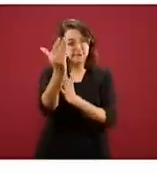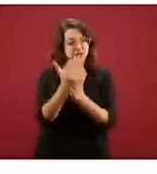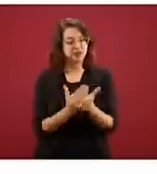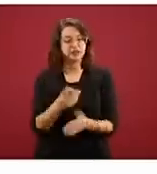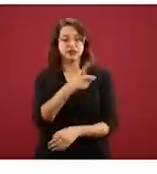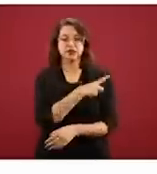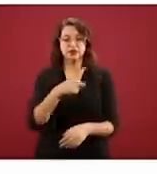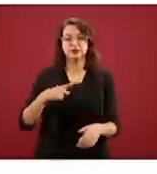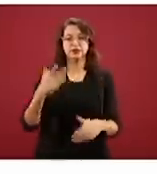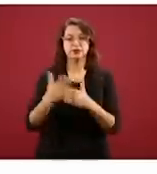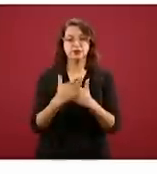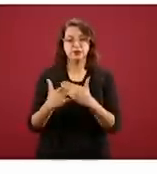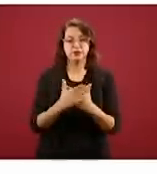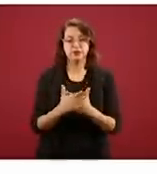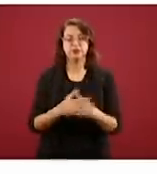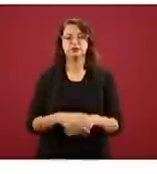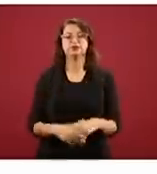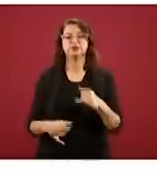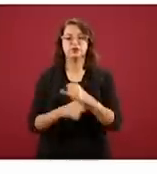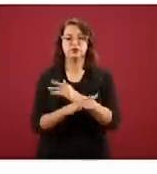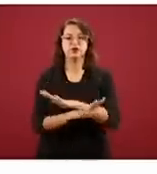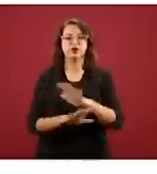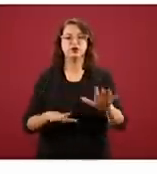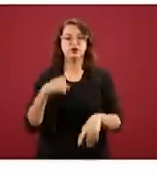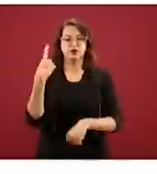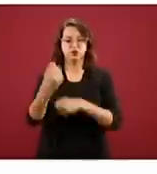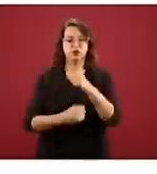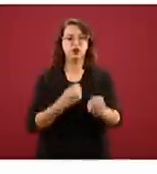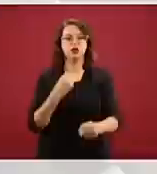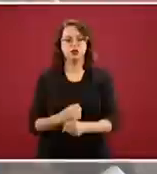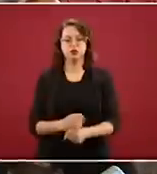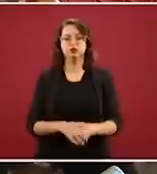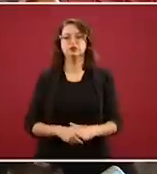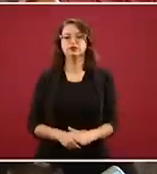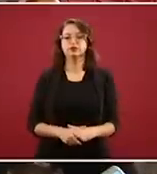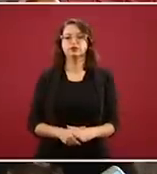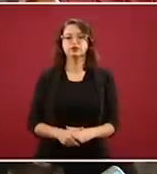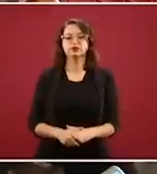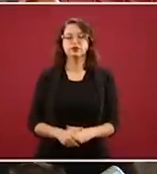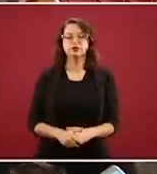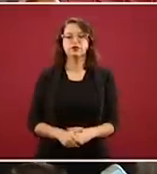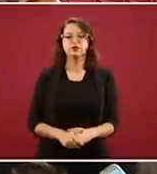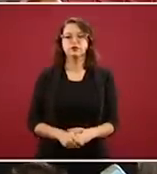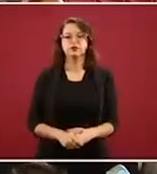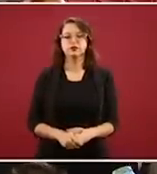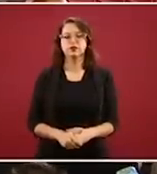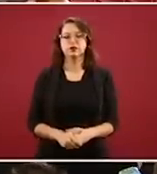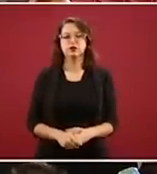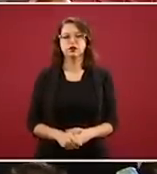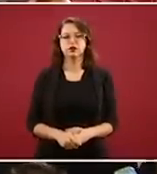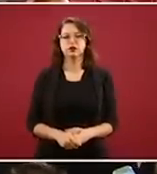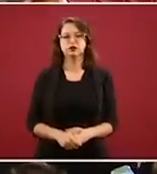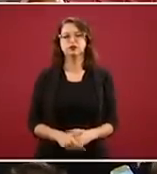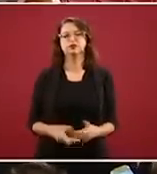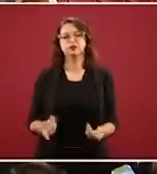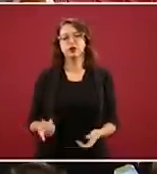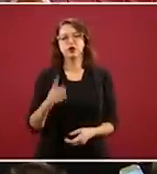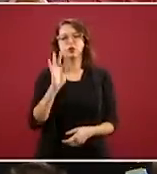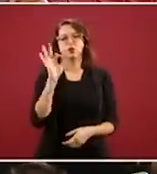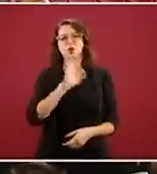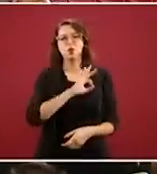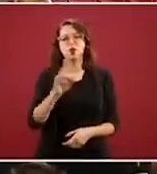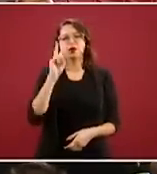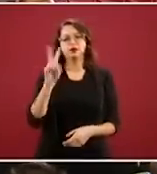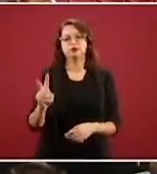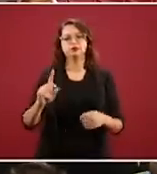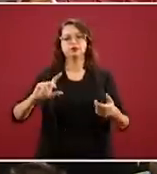reducir en el informe del próximo año. Adelante, por favor. Aquí está la variación,